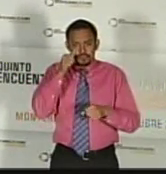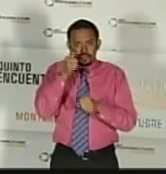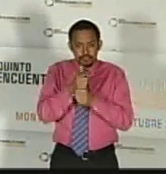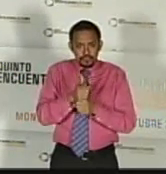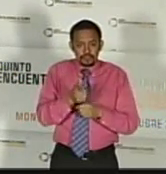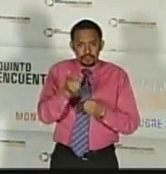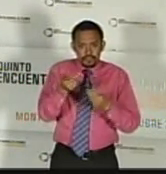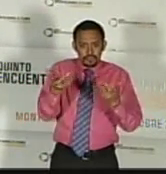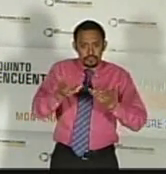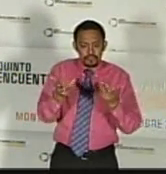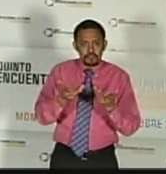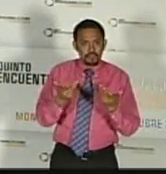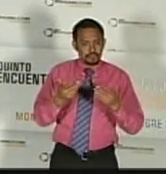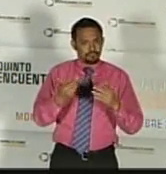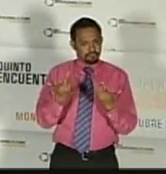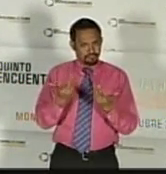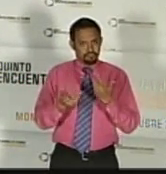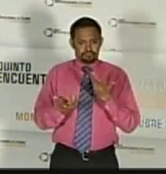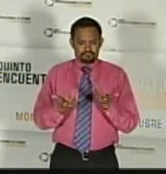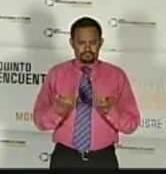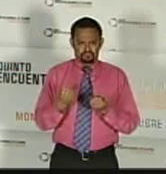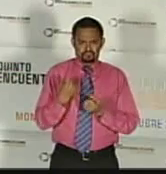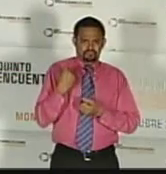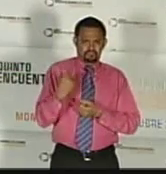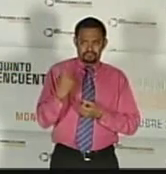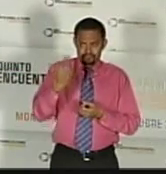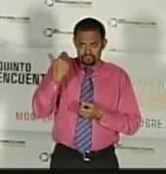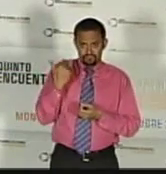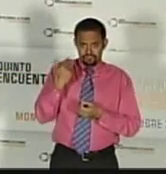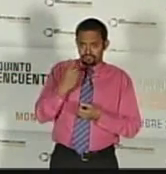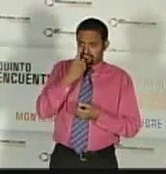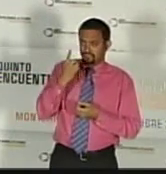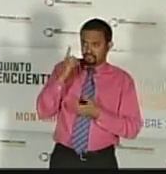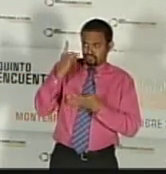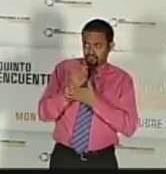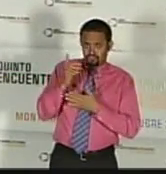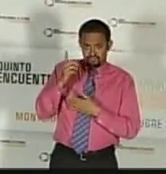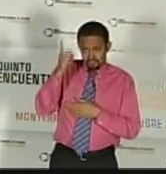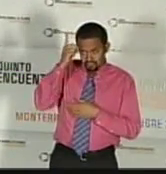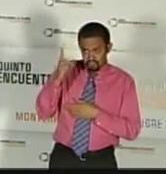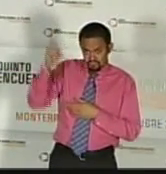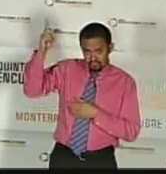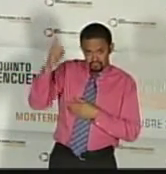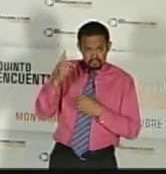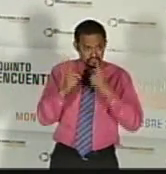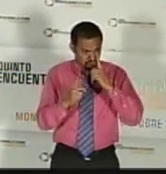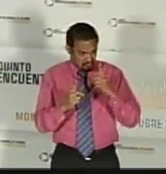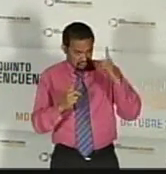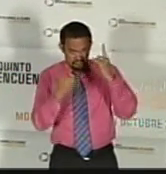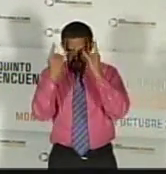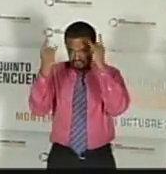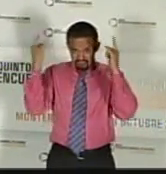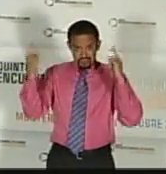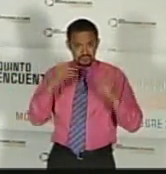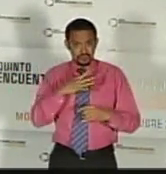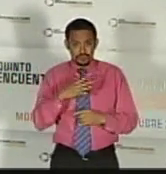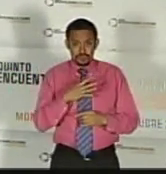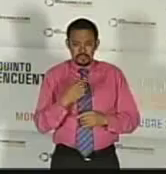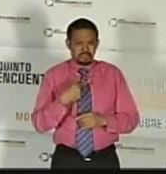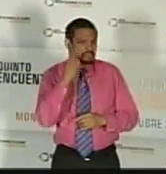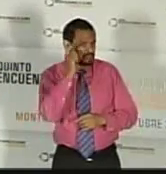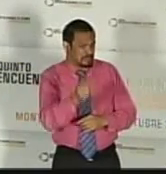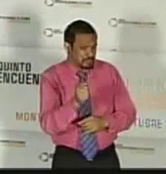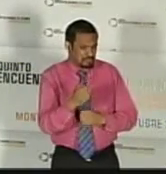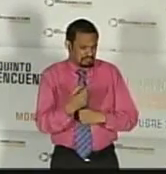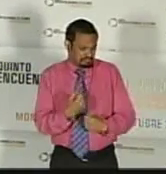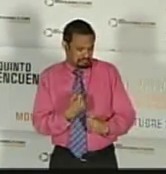ganado poderes que antes le atribuíamos a los dioses y que no teníamos ni la menor idea de lo que significaba ese poder. Y